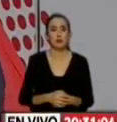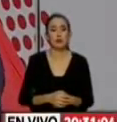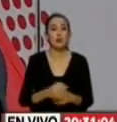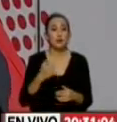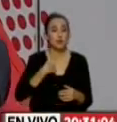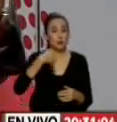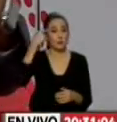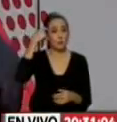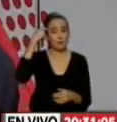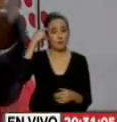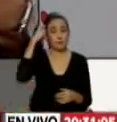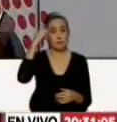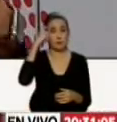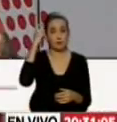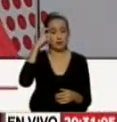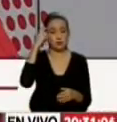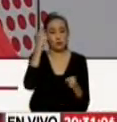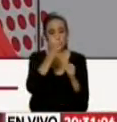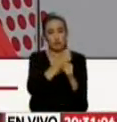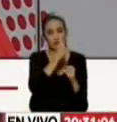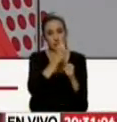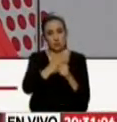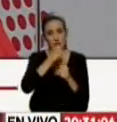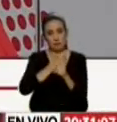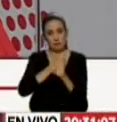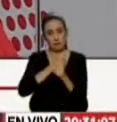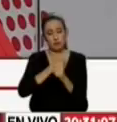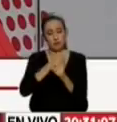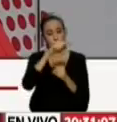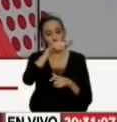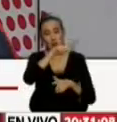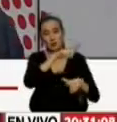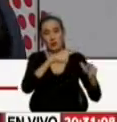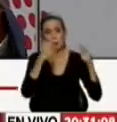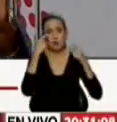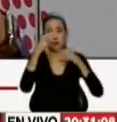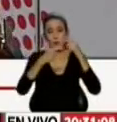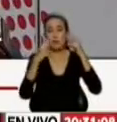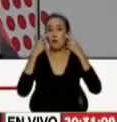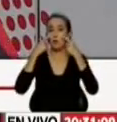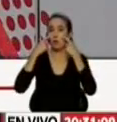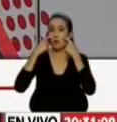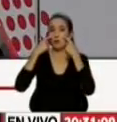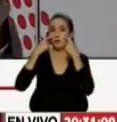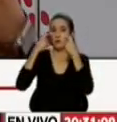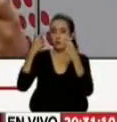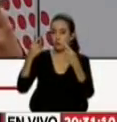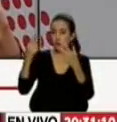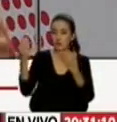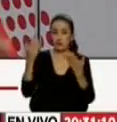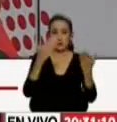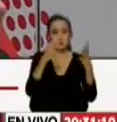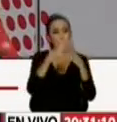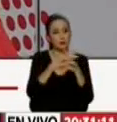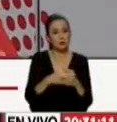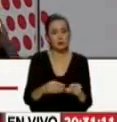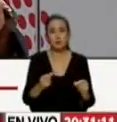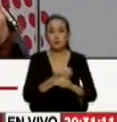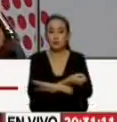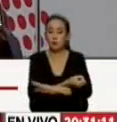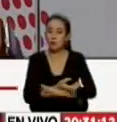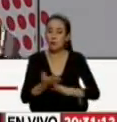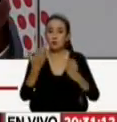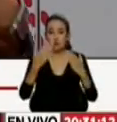Y insisto, el trabajo que tenemos que hacer en estos espacios es que quienes nos ven puedan justamente sacar unas conclusiones en base